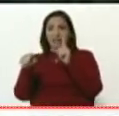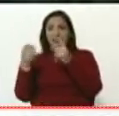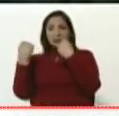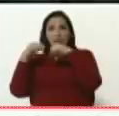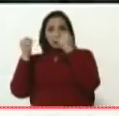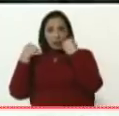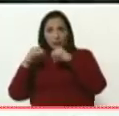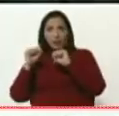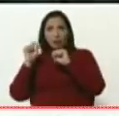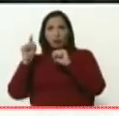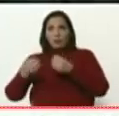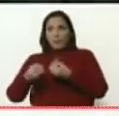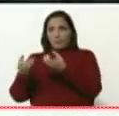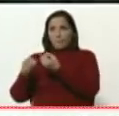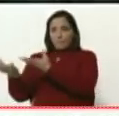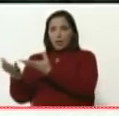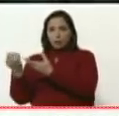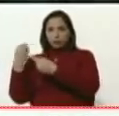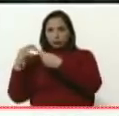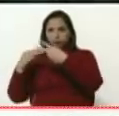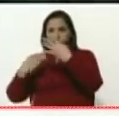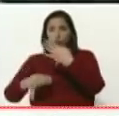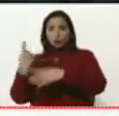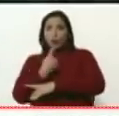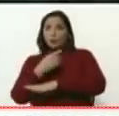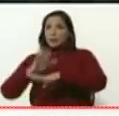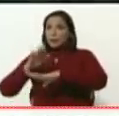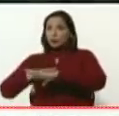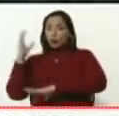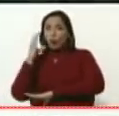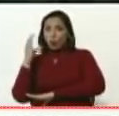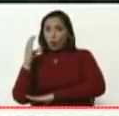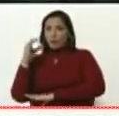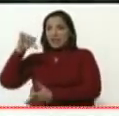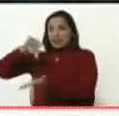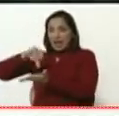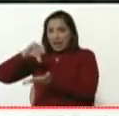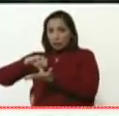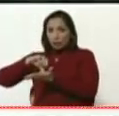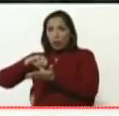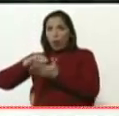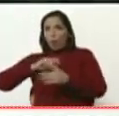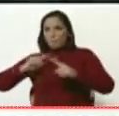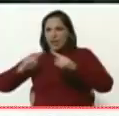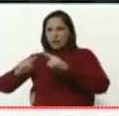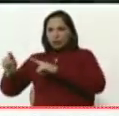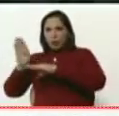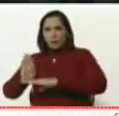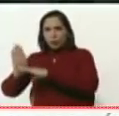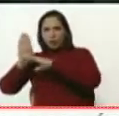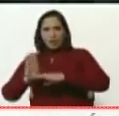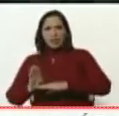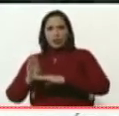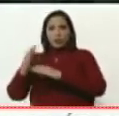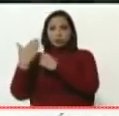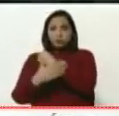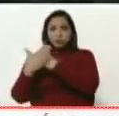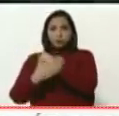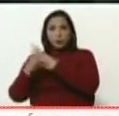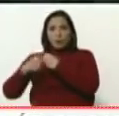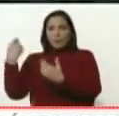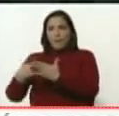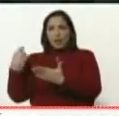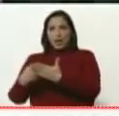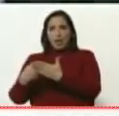entrenamiento y parte de la dotación logística no solamente ocurrió en Colombia, que es el centro de operaciones protegidos, amparados y